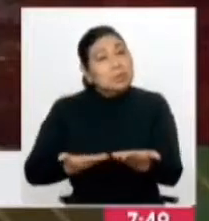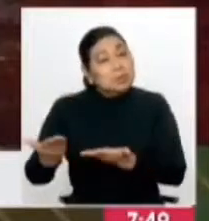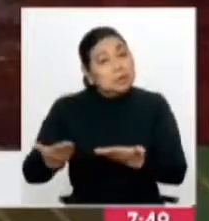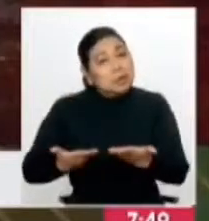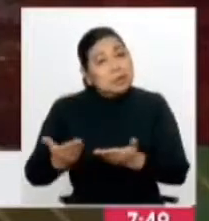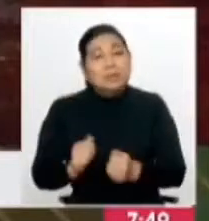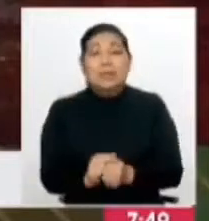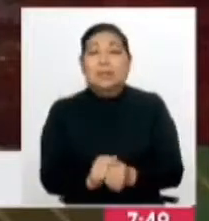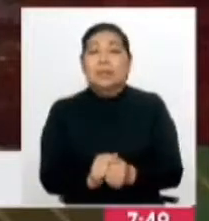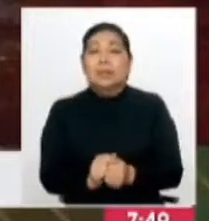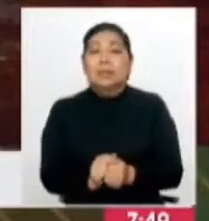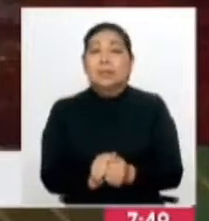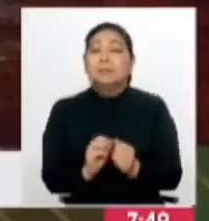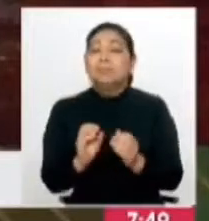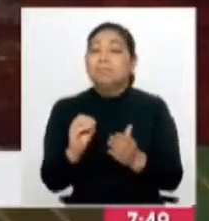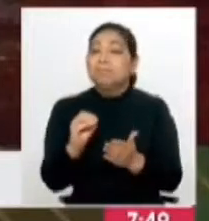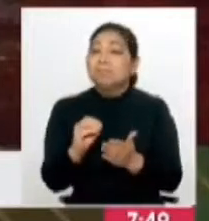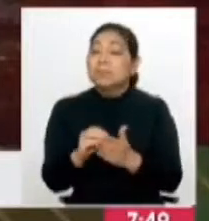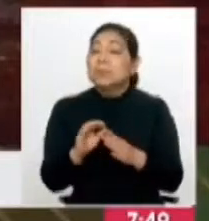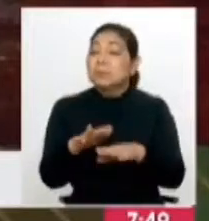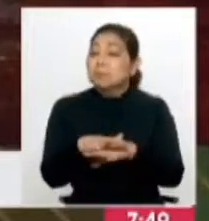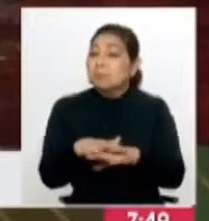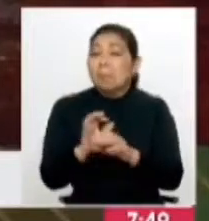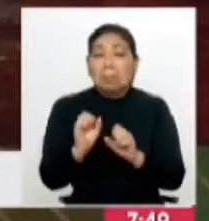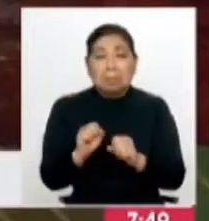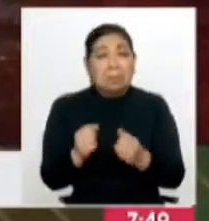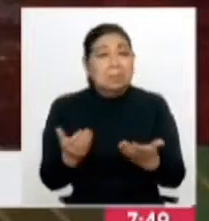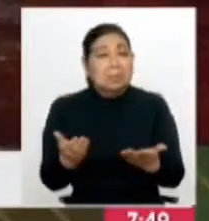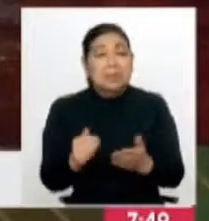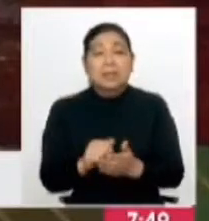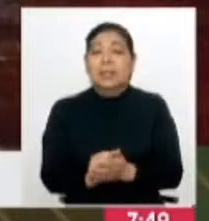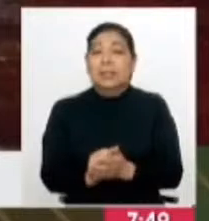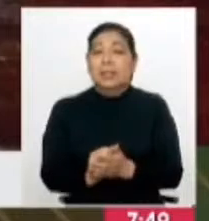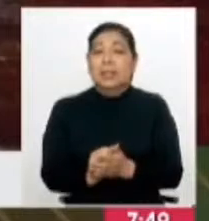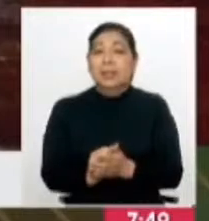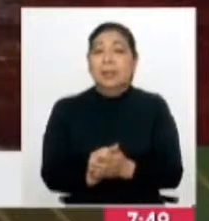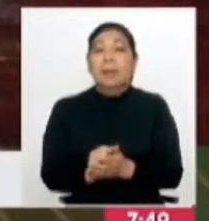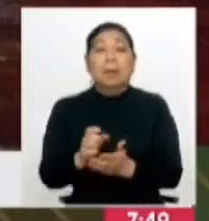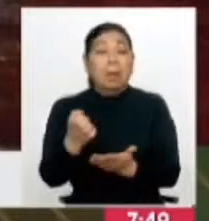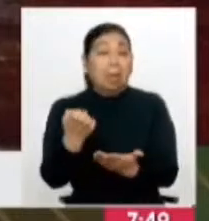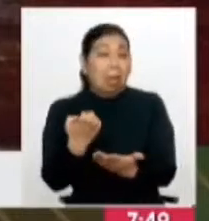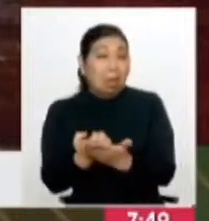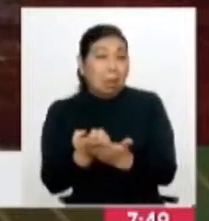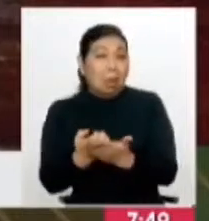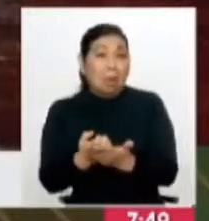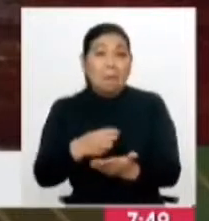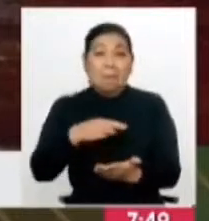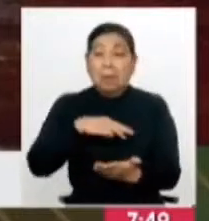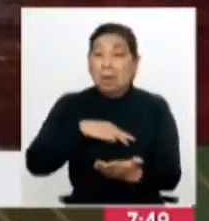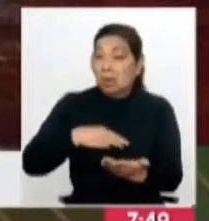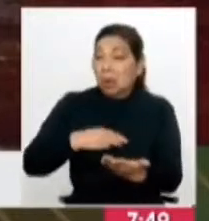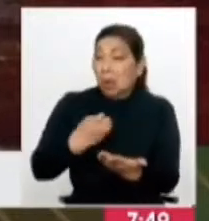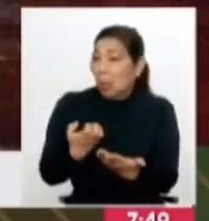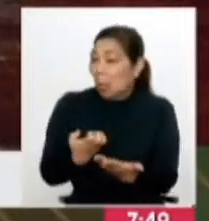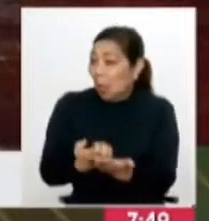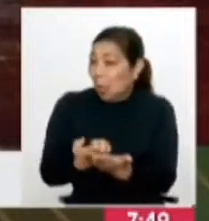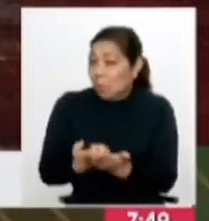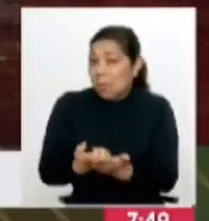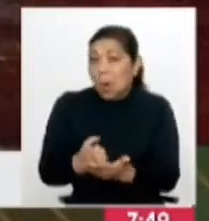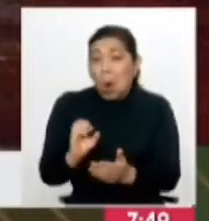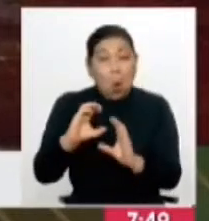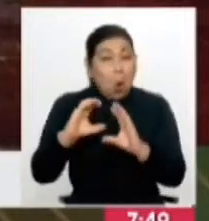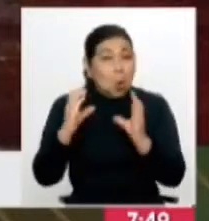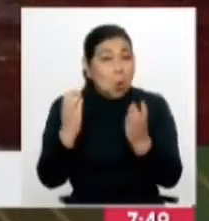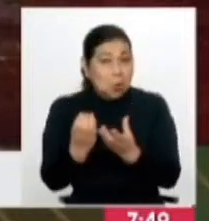servicio. Nosotros estamos preparados para lo que el Ejecutivo, el Ministro de Economía o